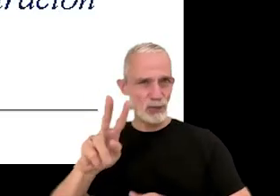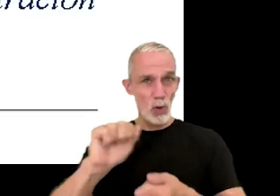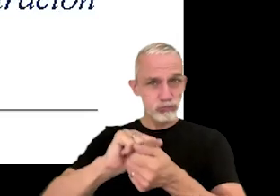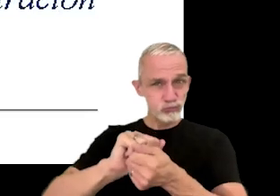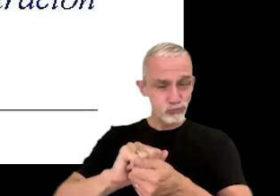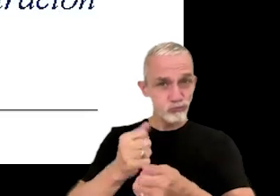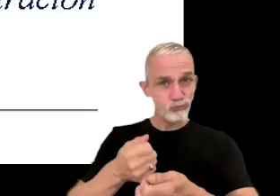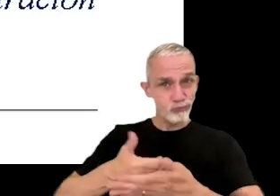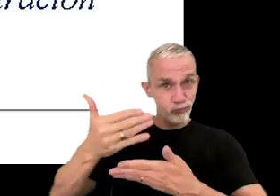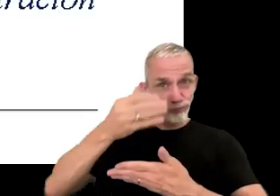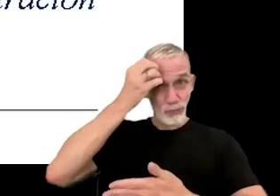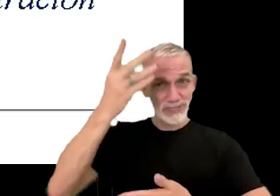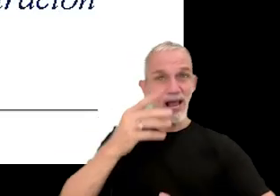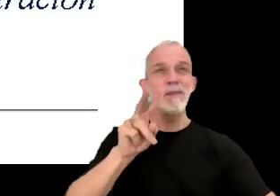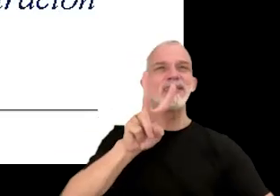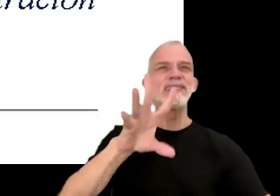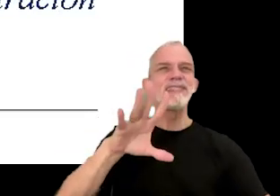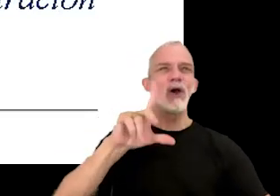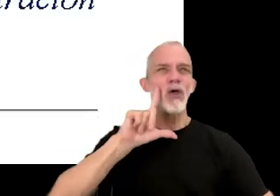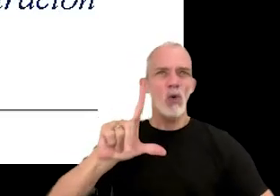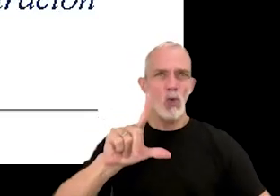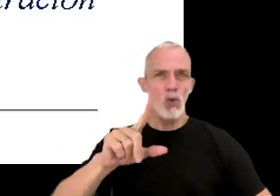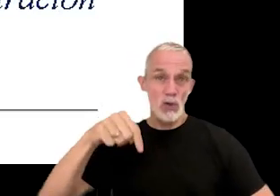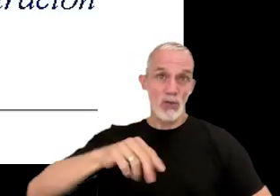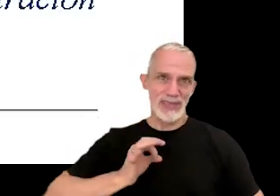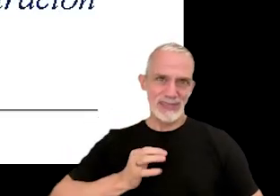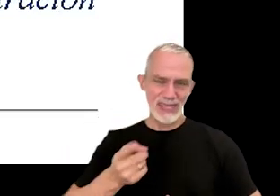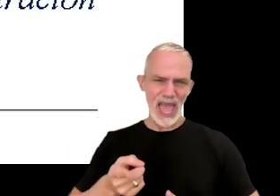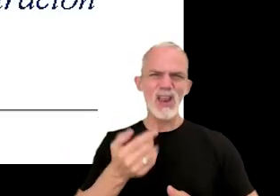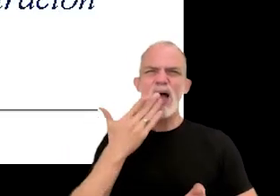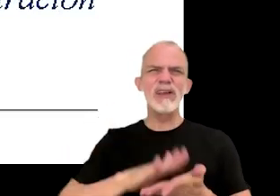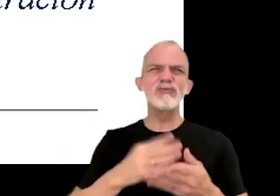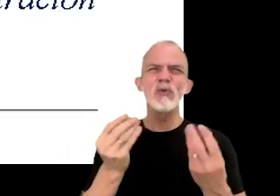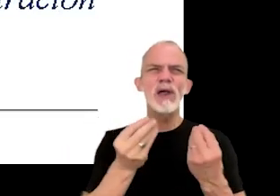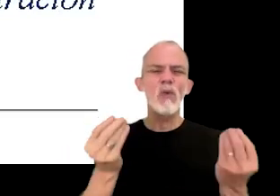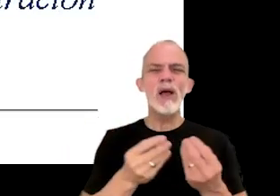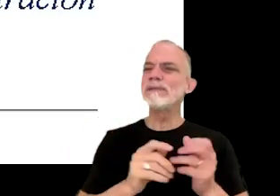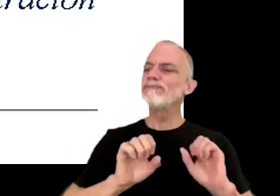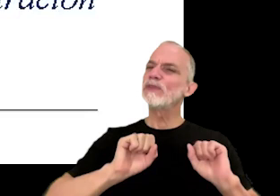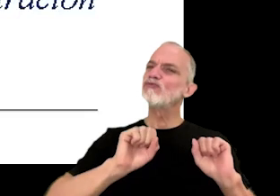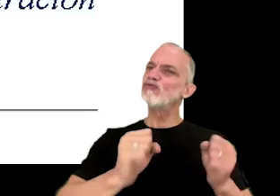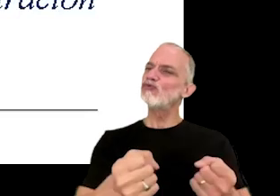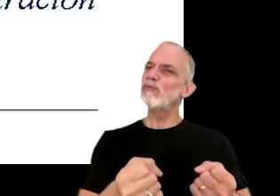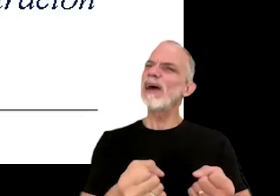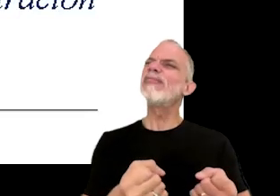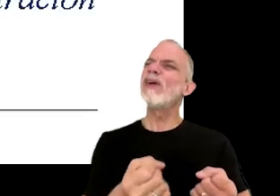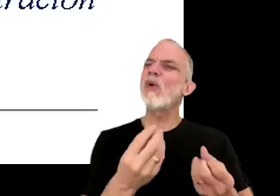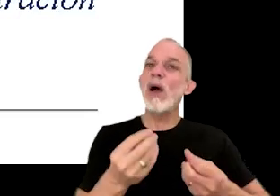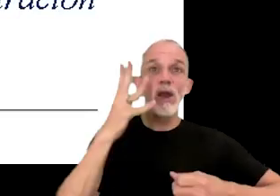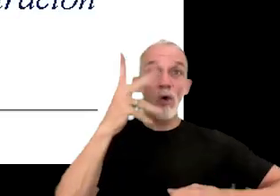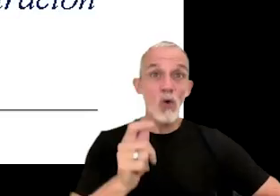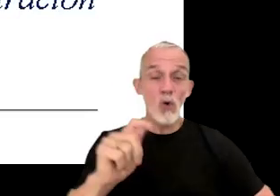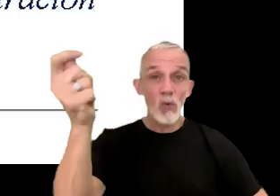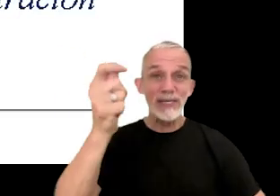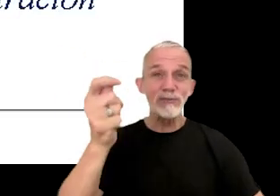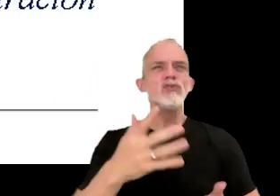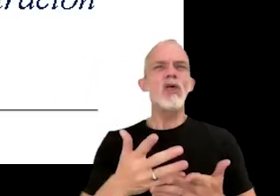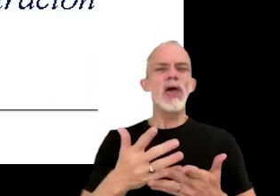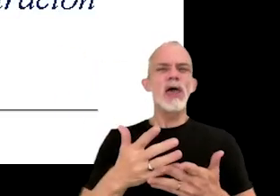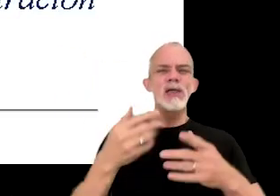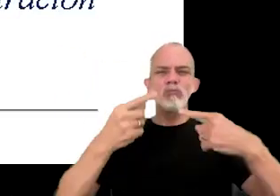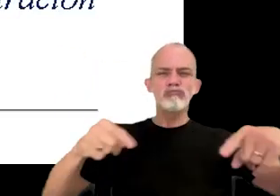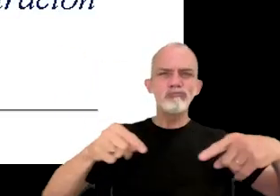julio del año 2024, se refiere a la suspensión de juicios de ejecución fiscal